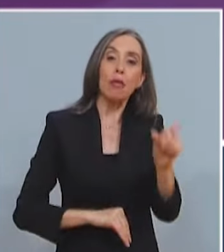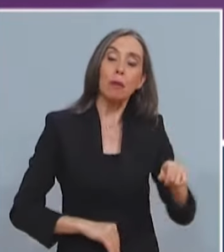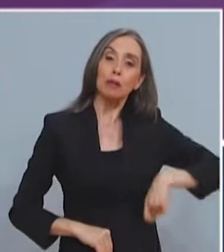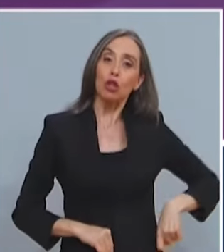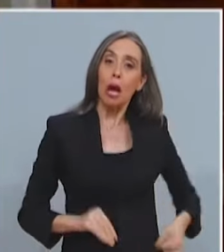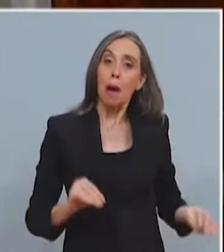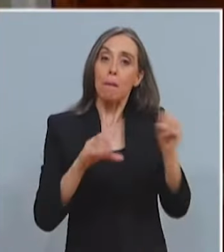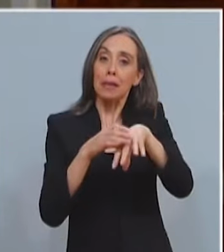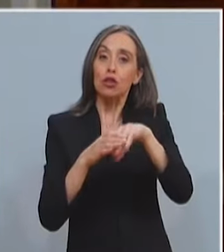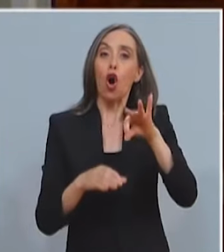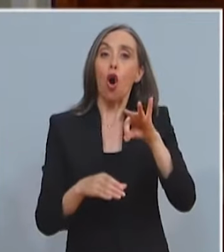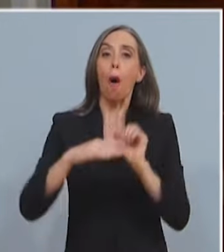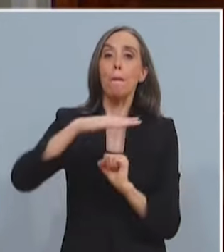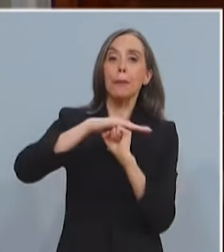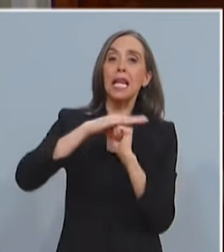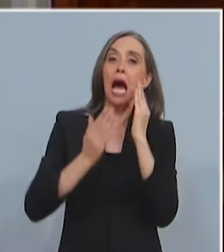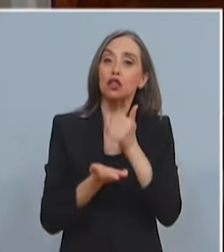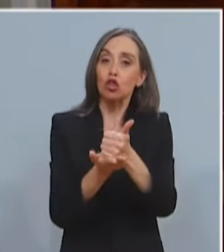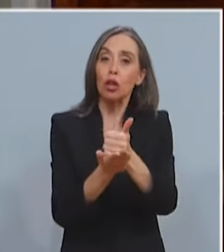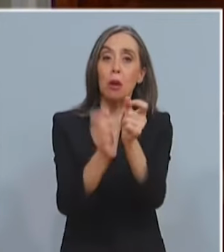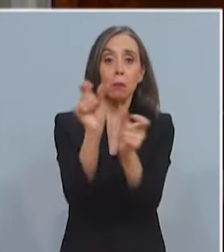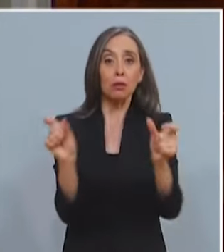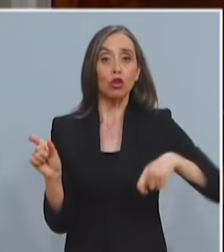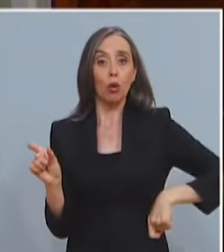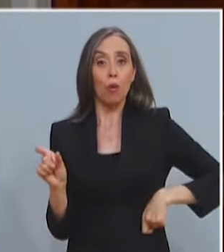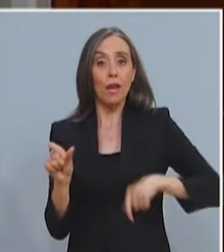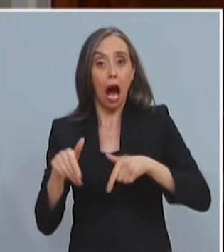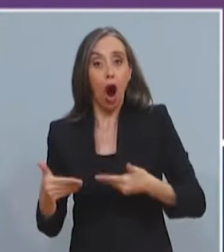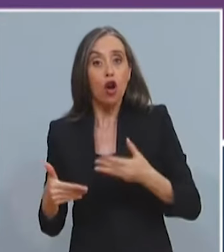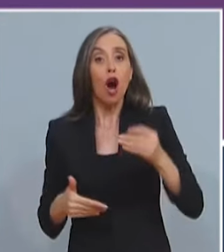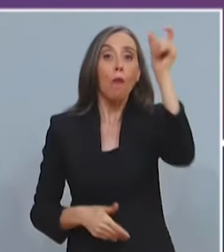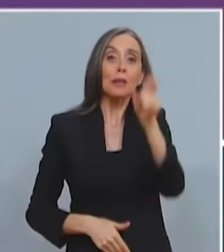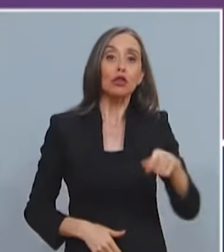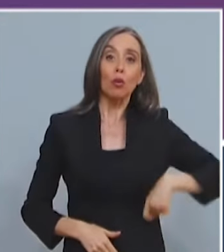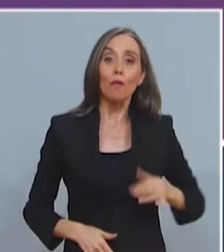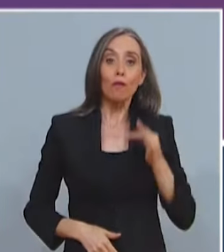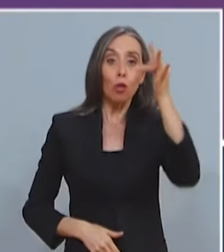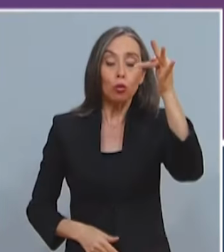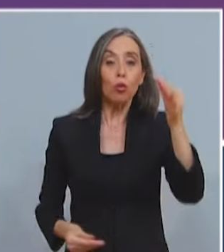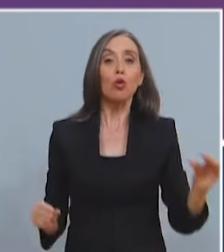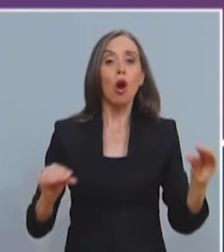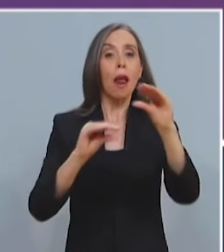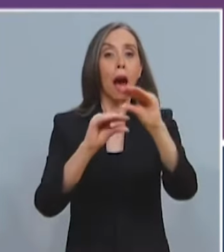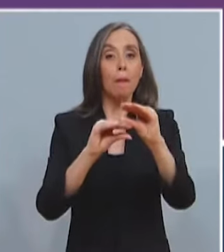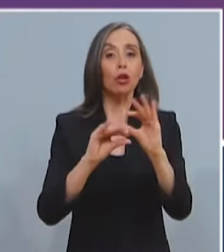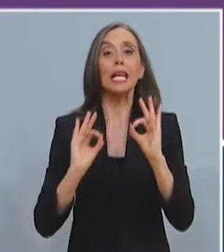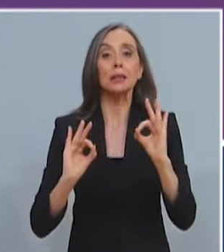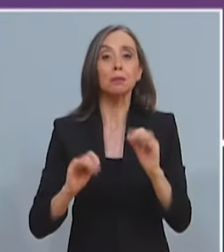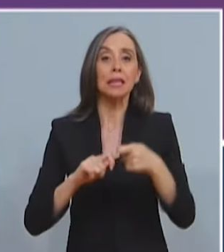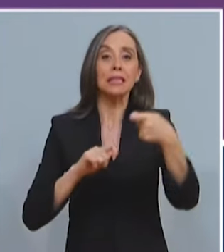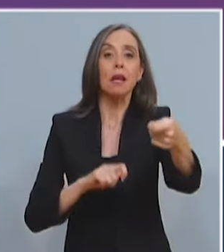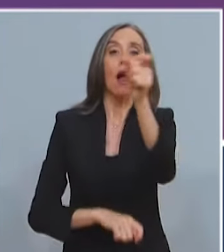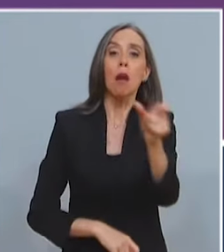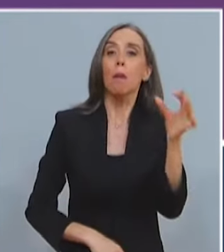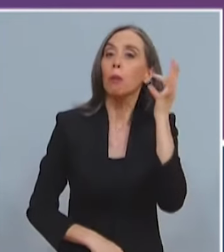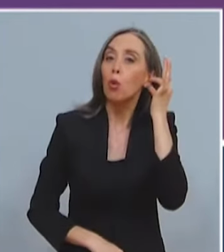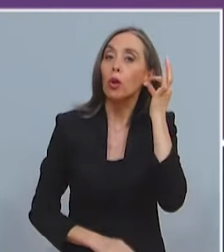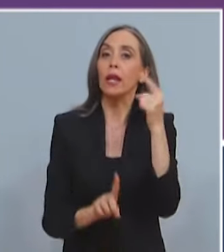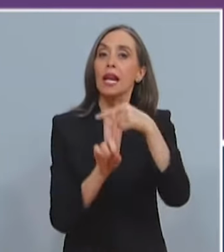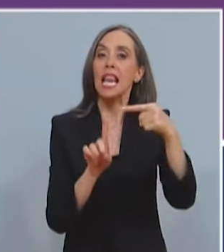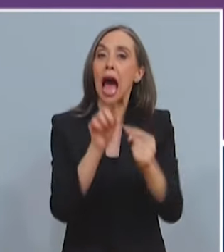pilar solidario a los jubilados actuales y futuros y va a beneficiar en forma muy especial a las mujeres a la